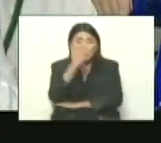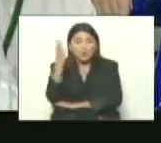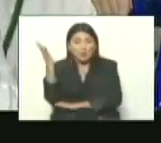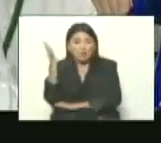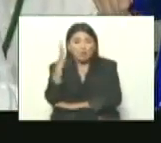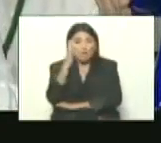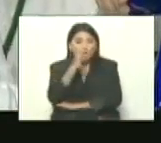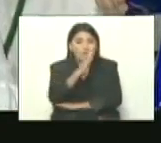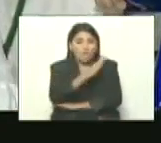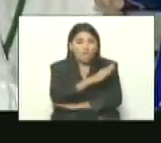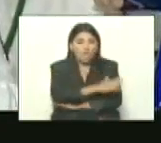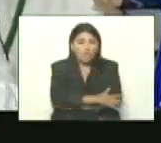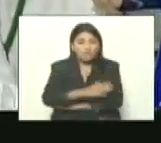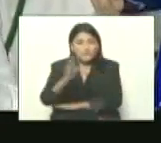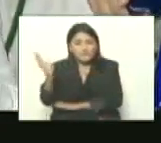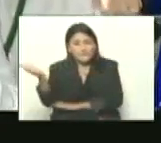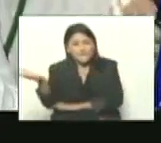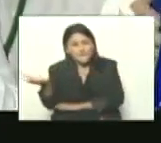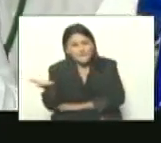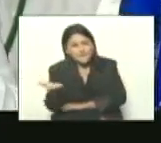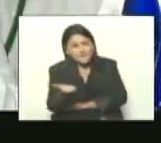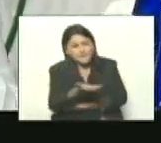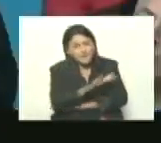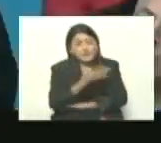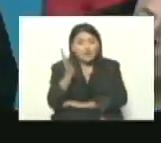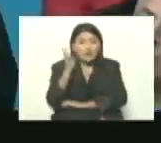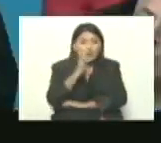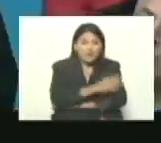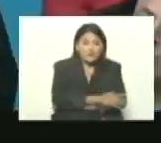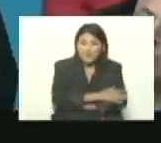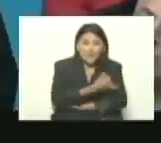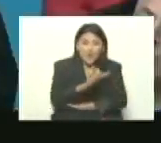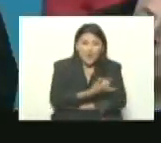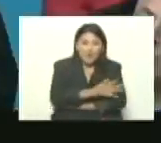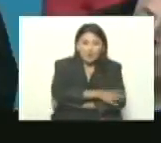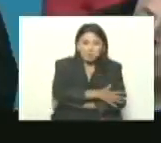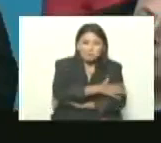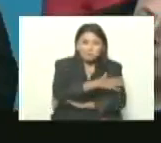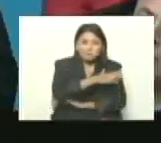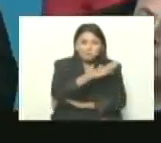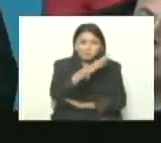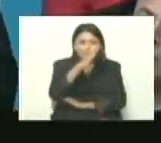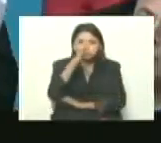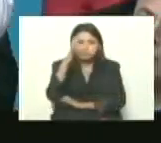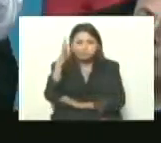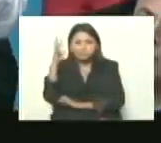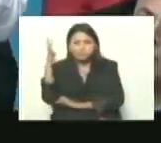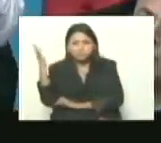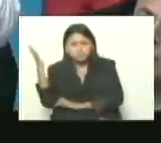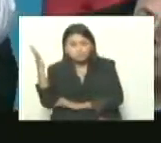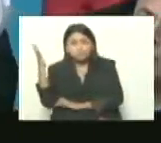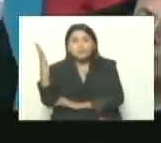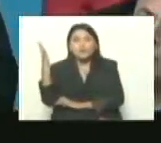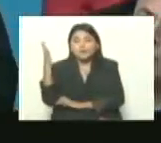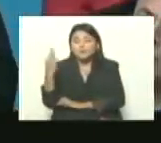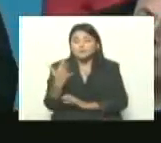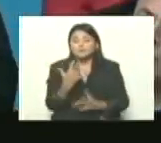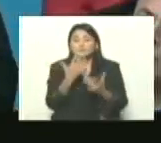importantes que ocurre dentro de la región amazónica, ha pasado a emitir grandes toneladas de CO2 que ahora